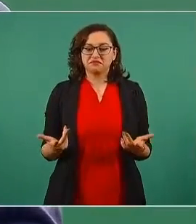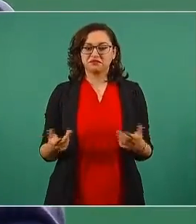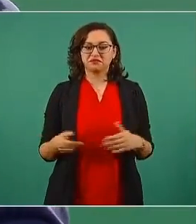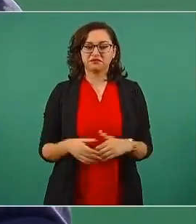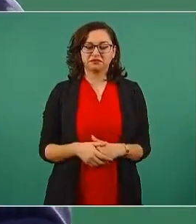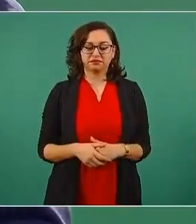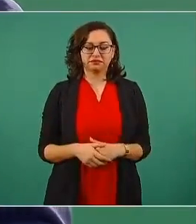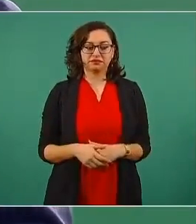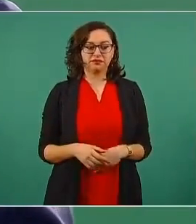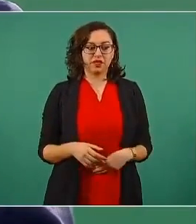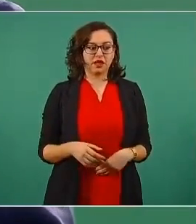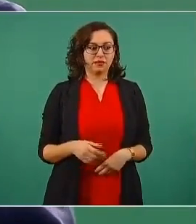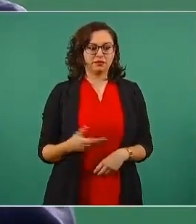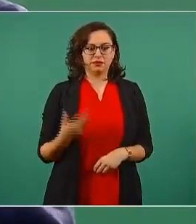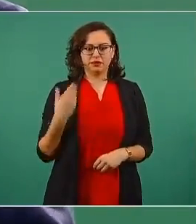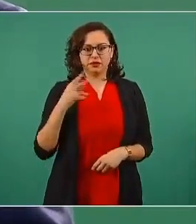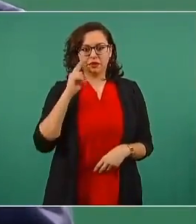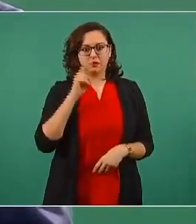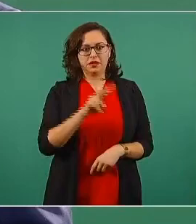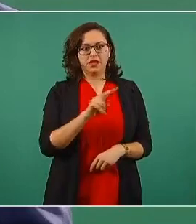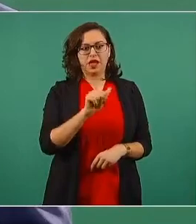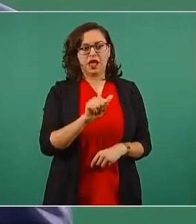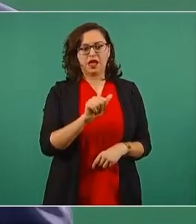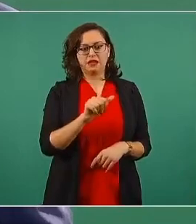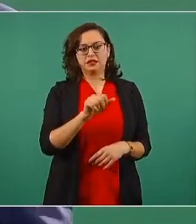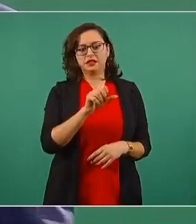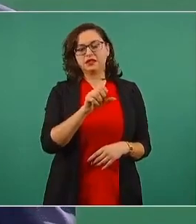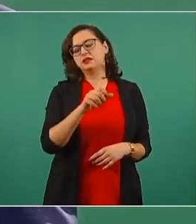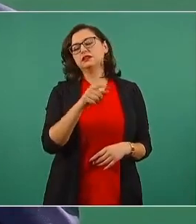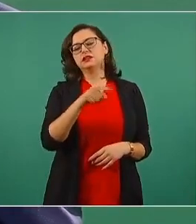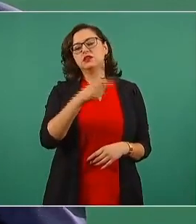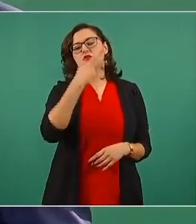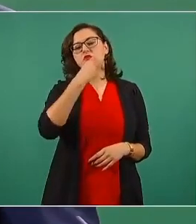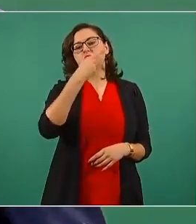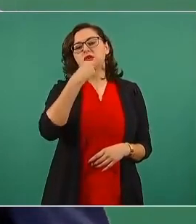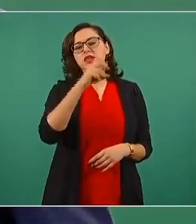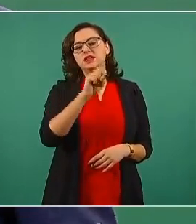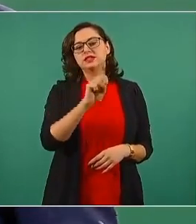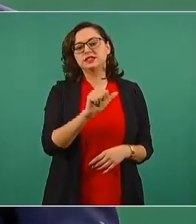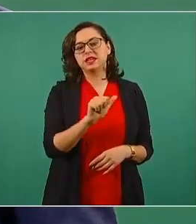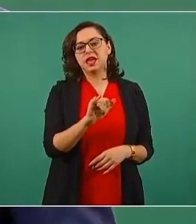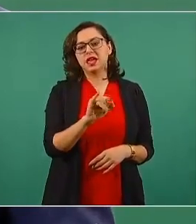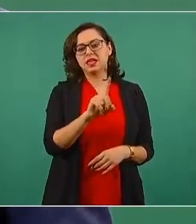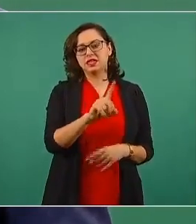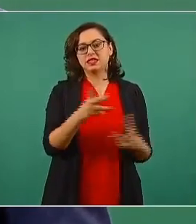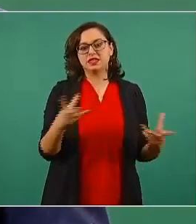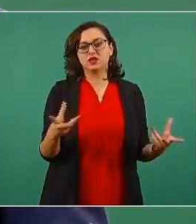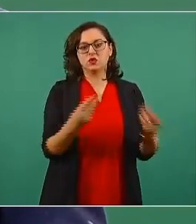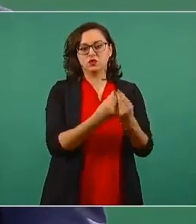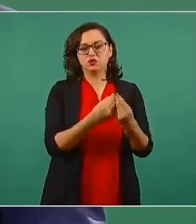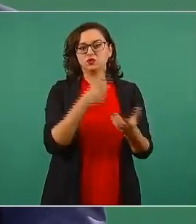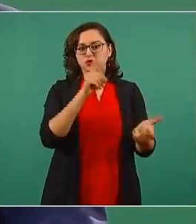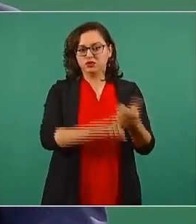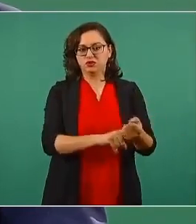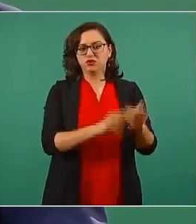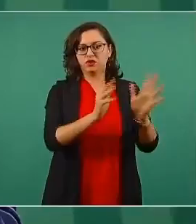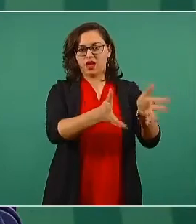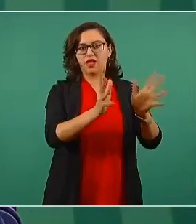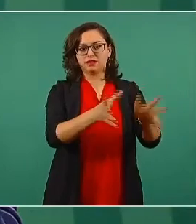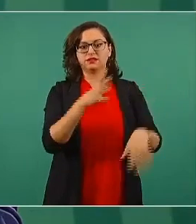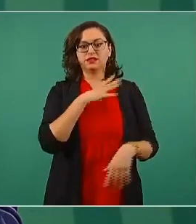a Said lo metieron en el redil, lo acarrearon,